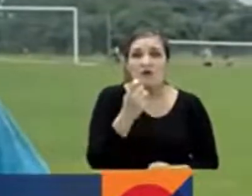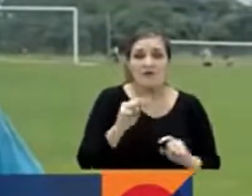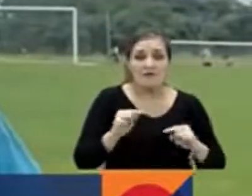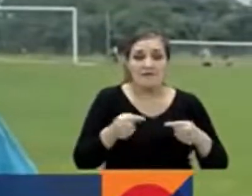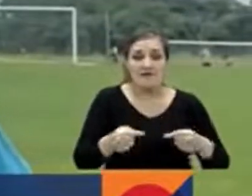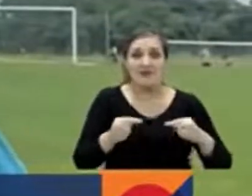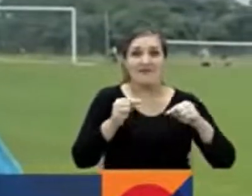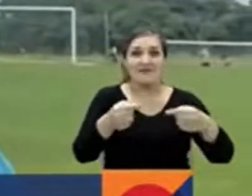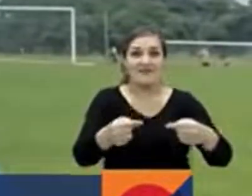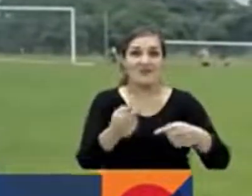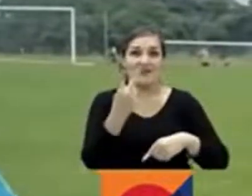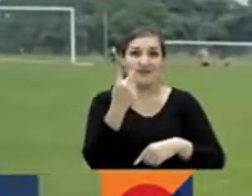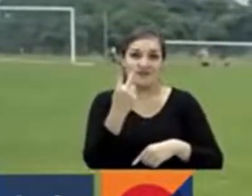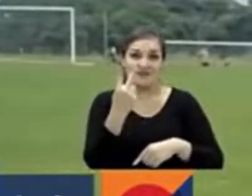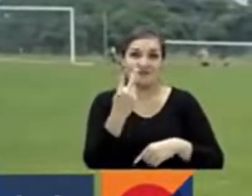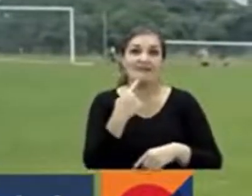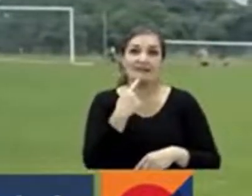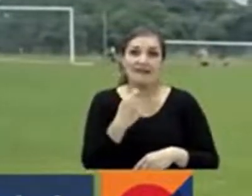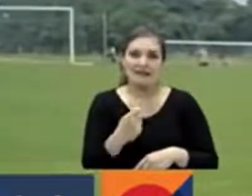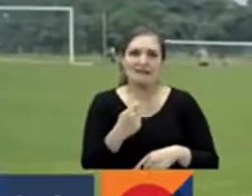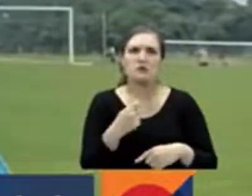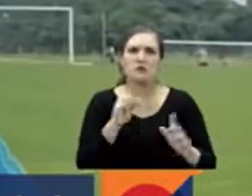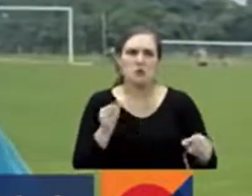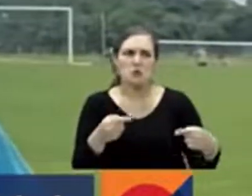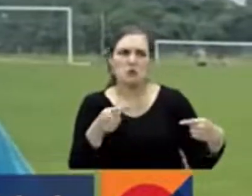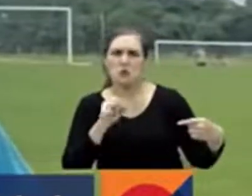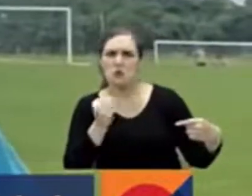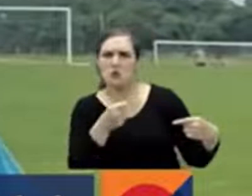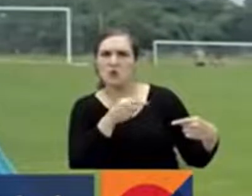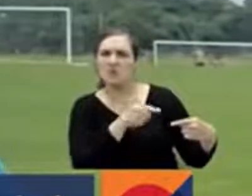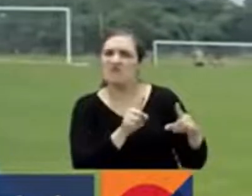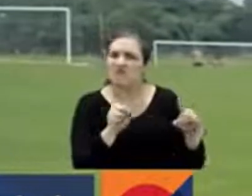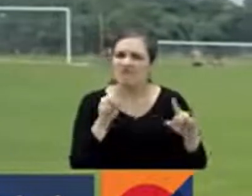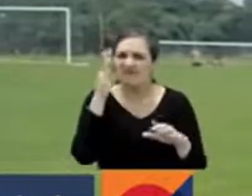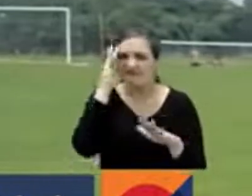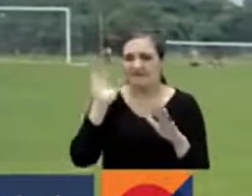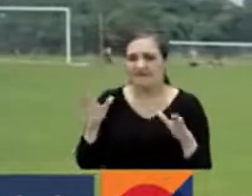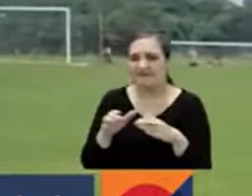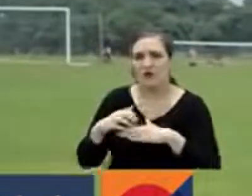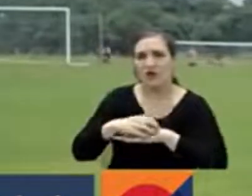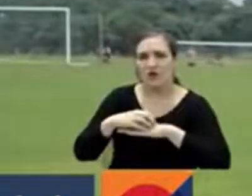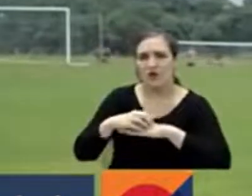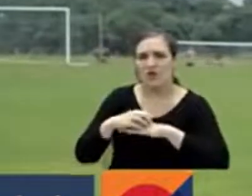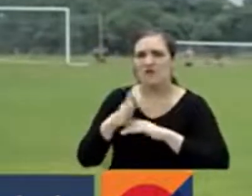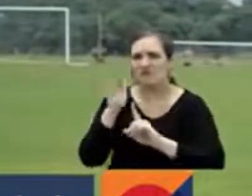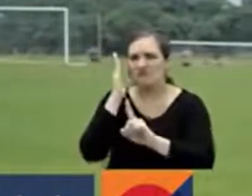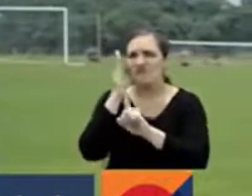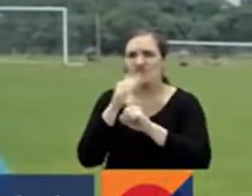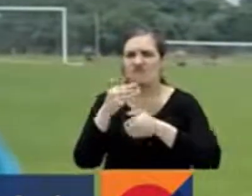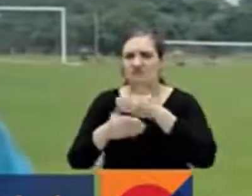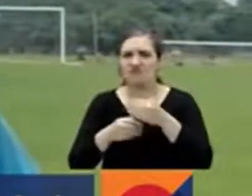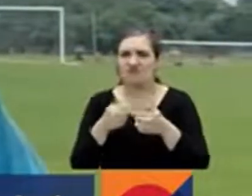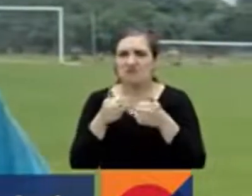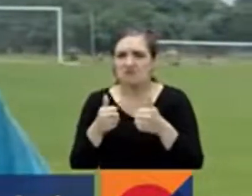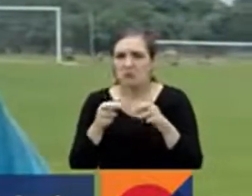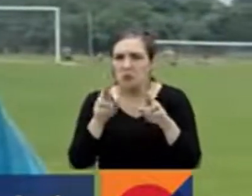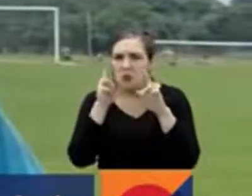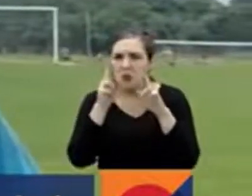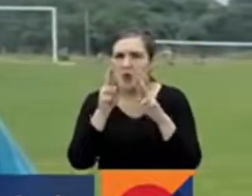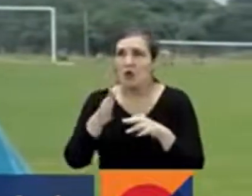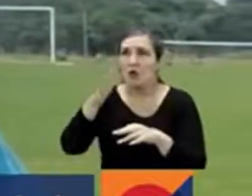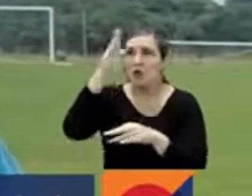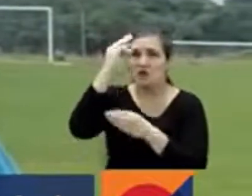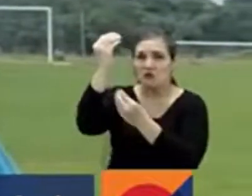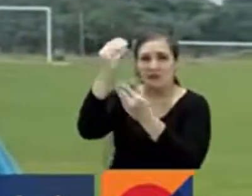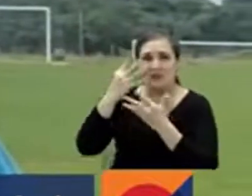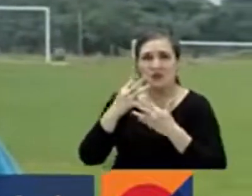en el cual, bueno, van a ser muy difíciles, muy complicadas, pero bueno, yo sé que el equipo está haciendo las cosas bien y bueno, esperemos con la bendición de Dios